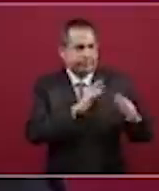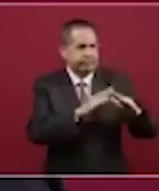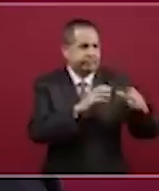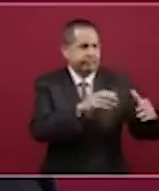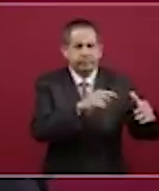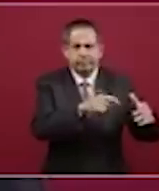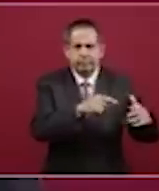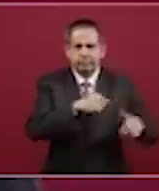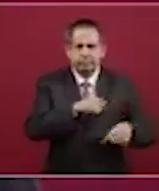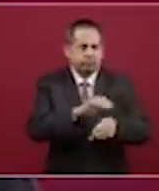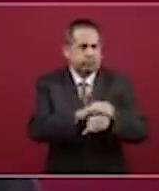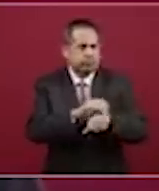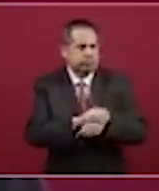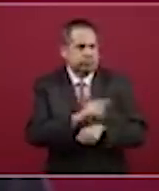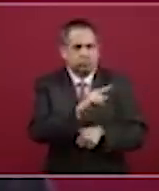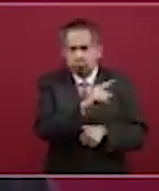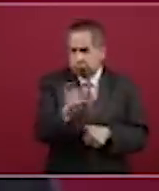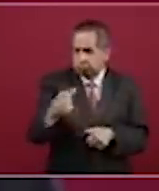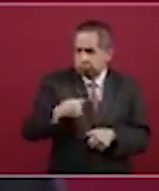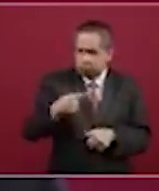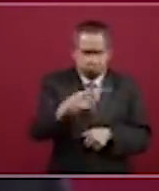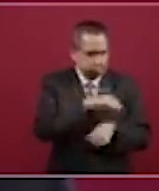particular de un amigo en común,